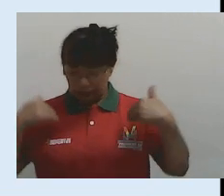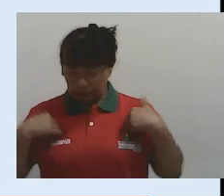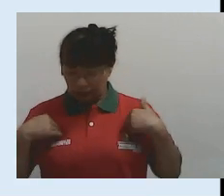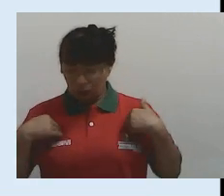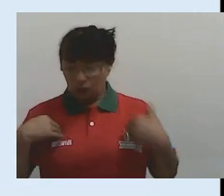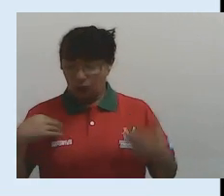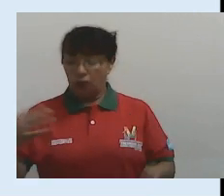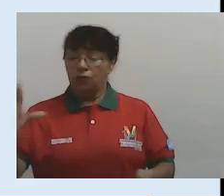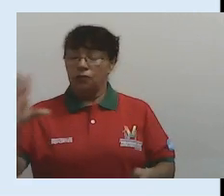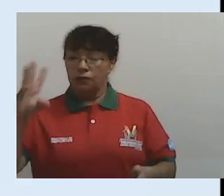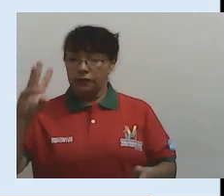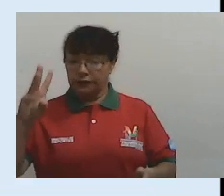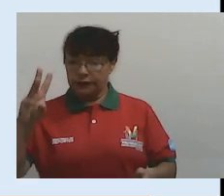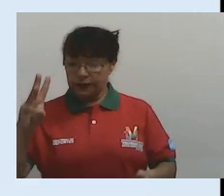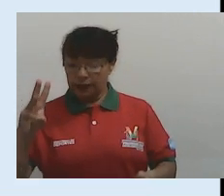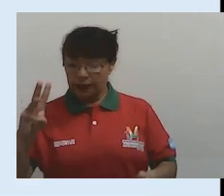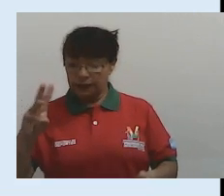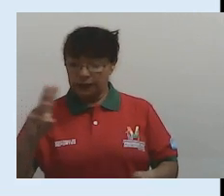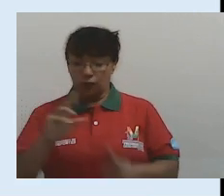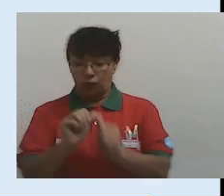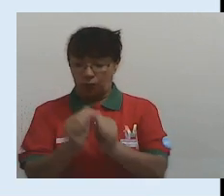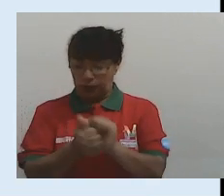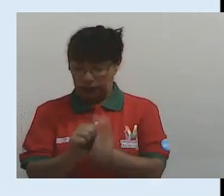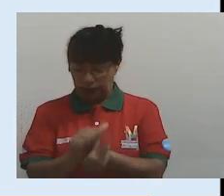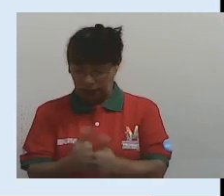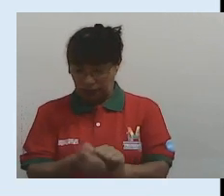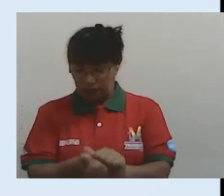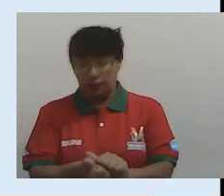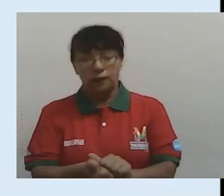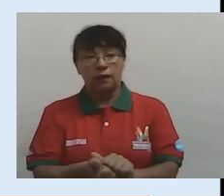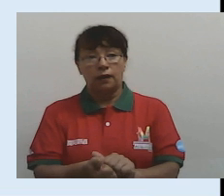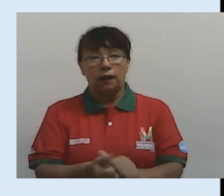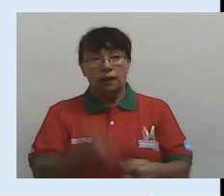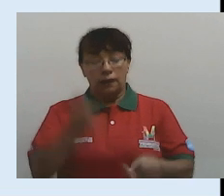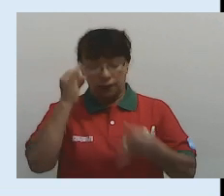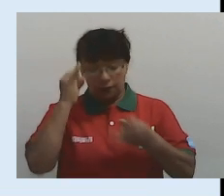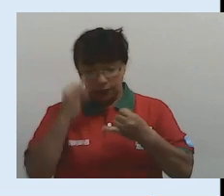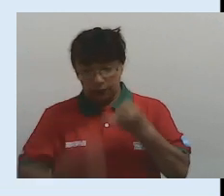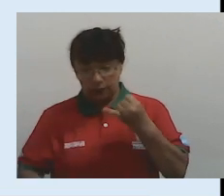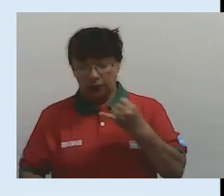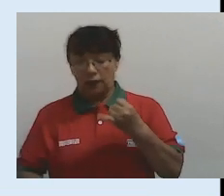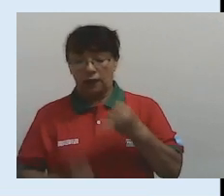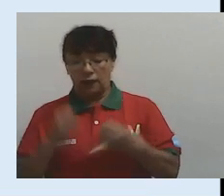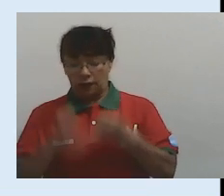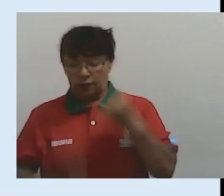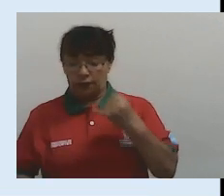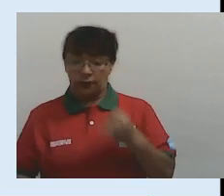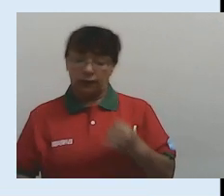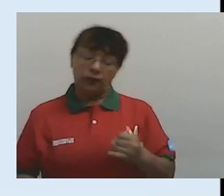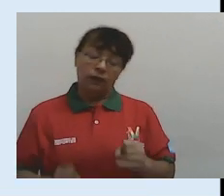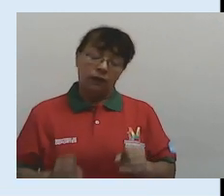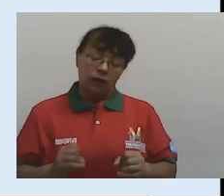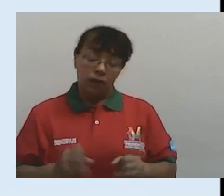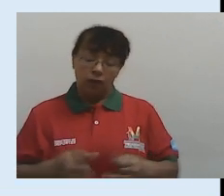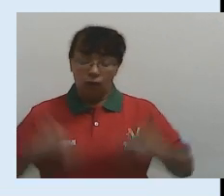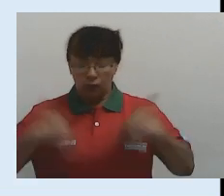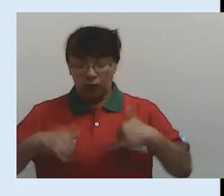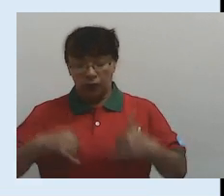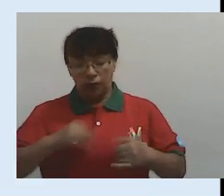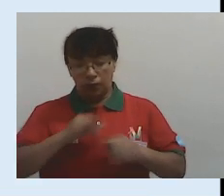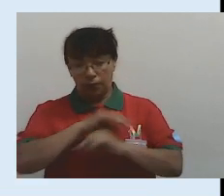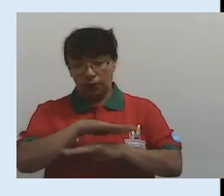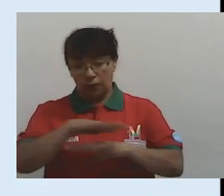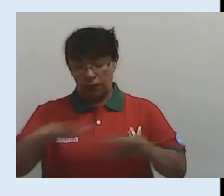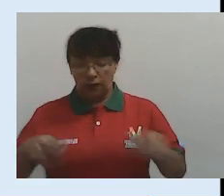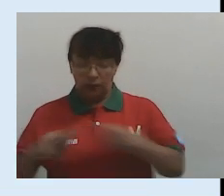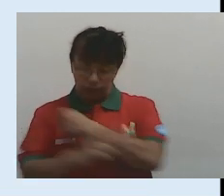eventos, digamos, ¿no es cierto? En la final de los Juegos Plurinacionales vamos a tener 9 equipos. ¿Cómo sabemos quién